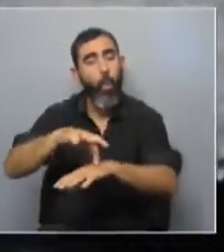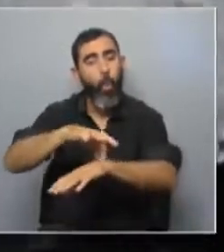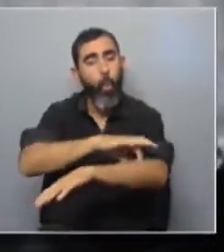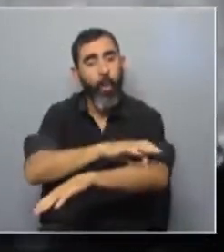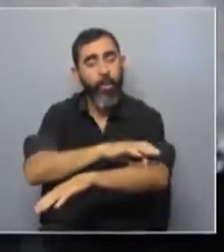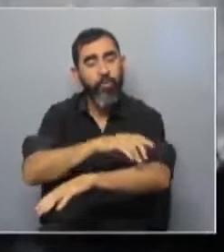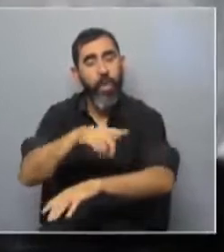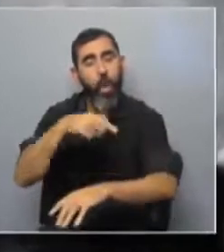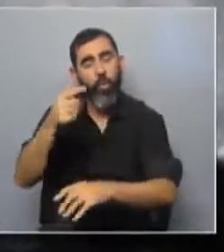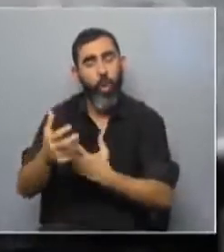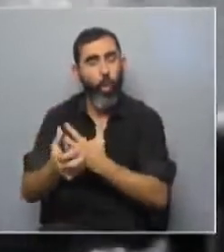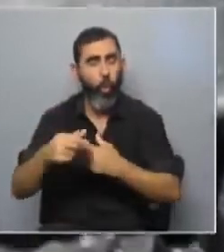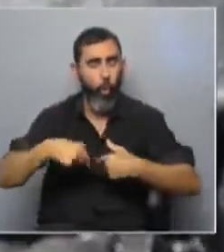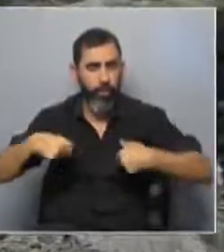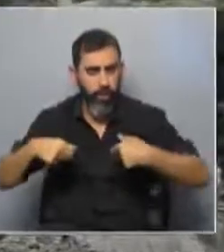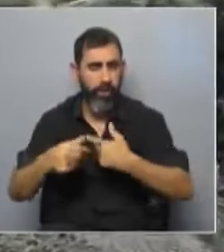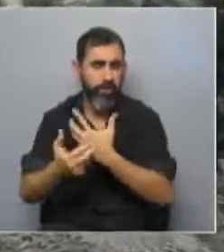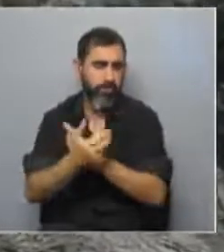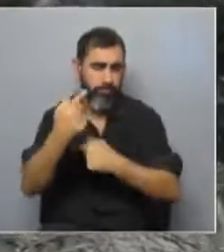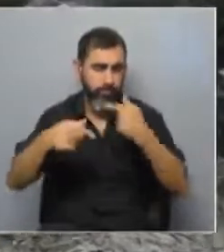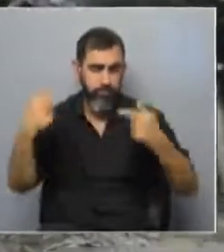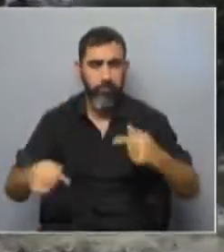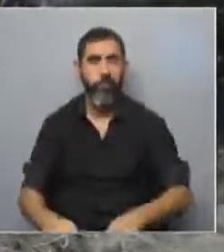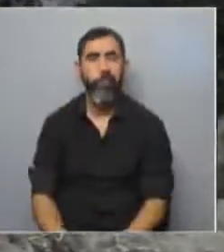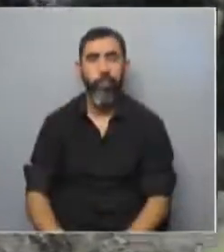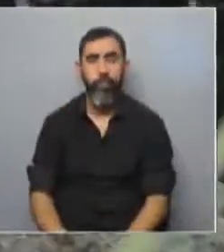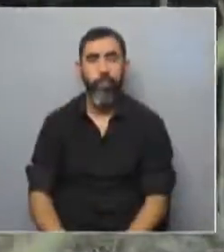hay un fémur y más costillas y más vértebras.